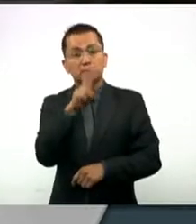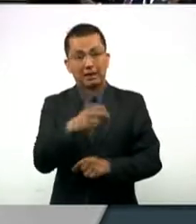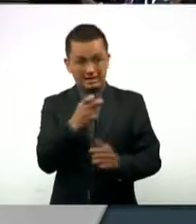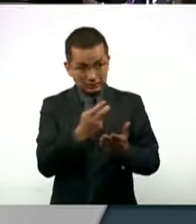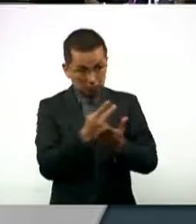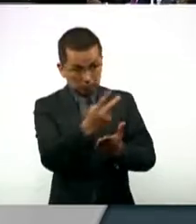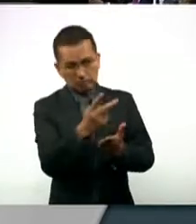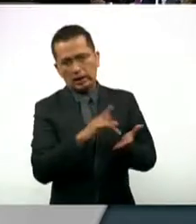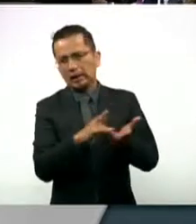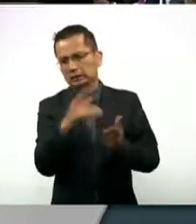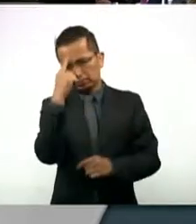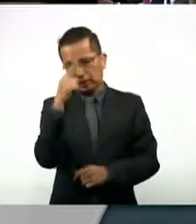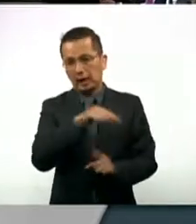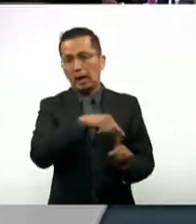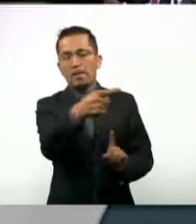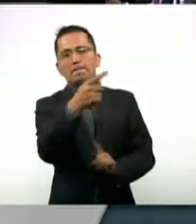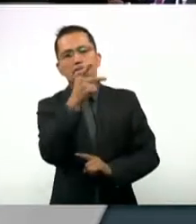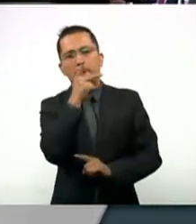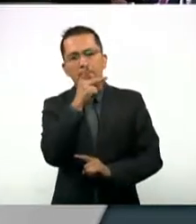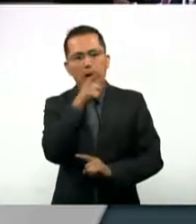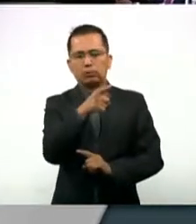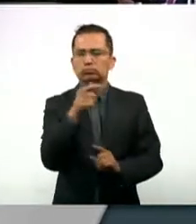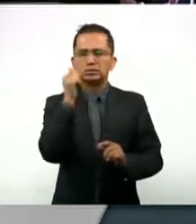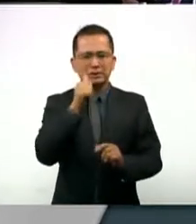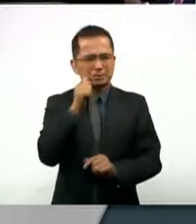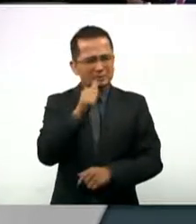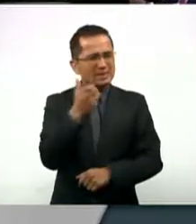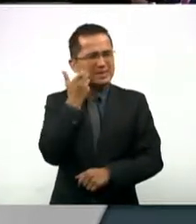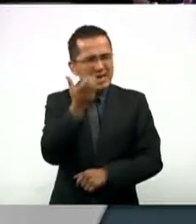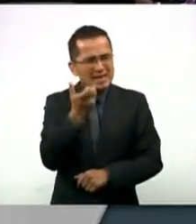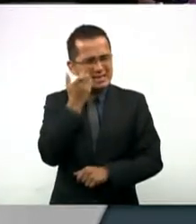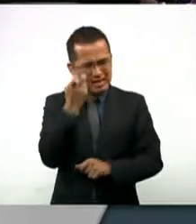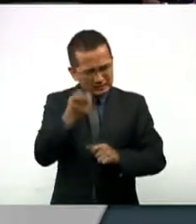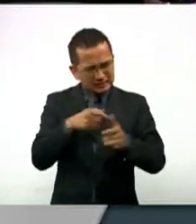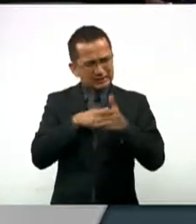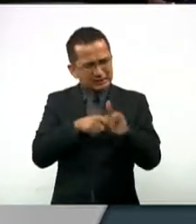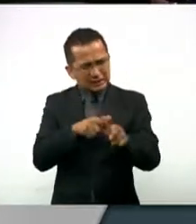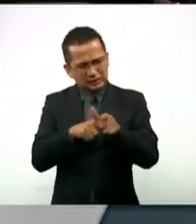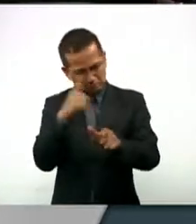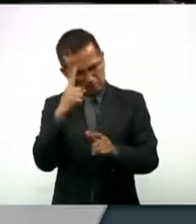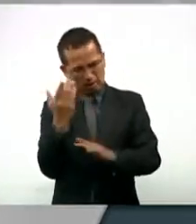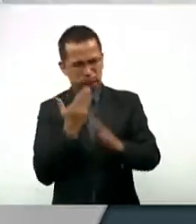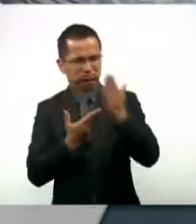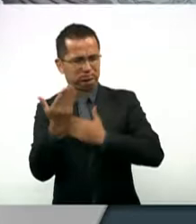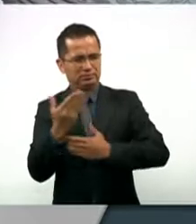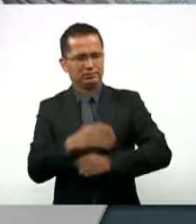al legado de su padre ya sus ideales que dijo siguen ahí en las instituciones